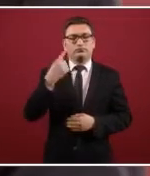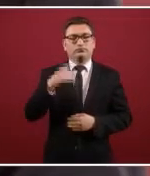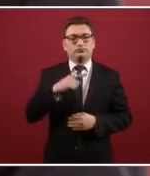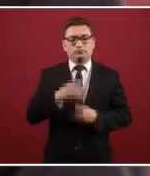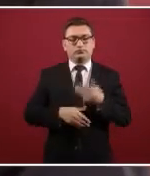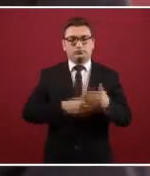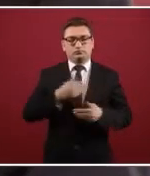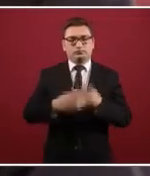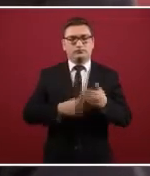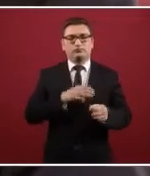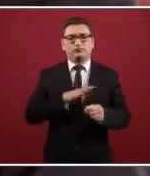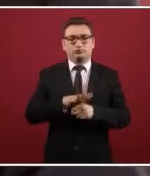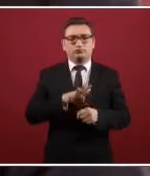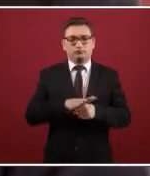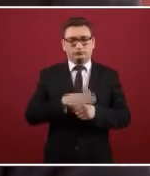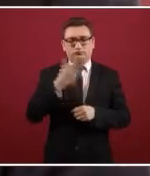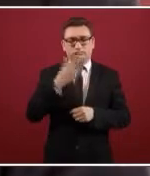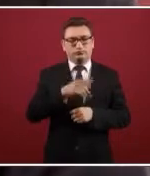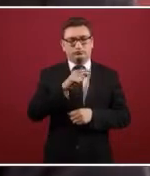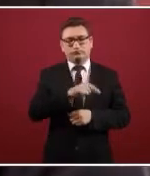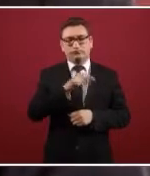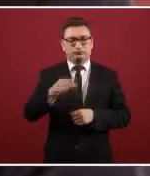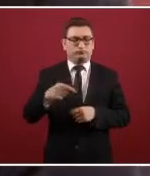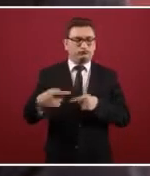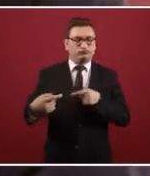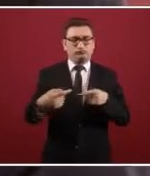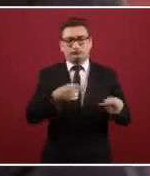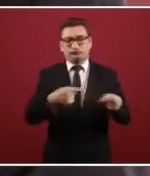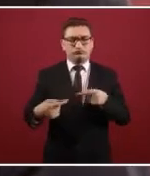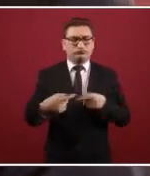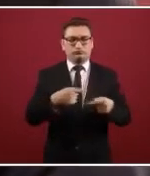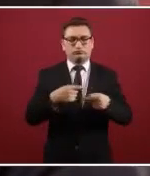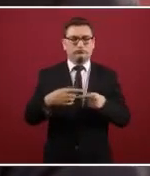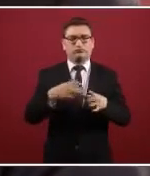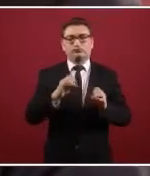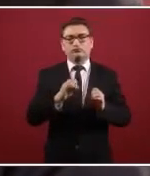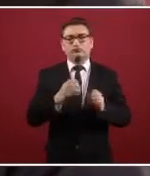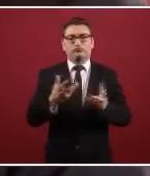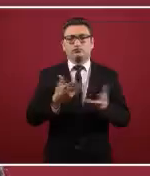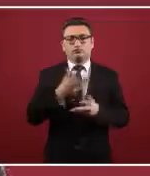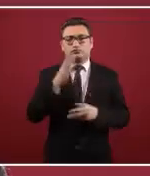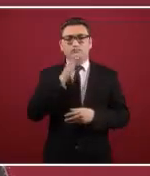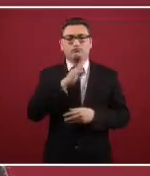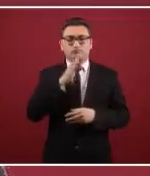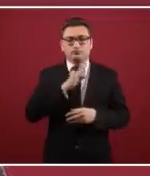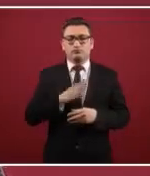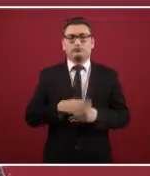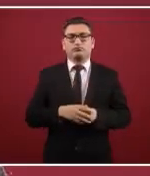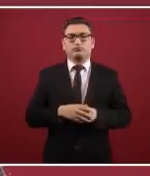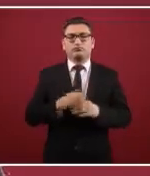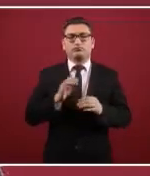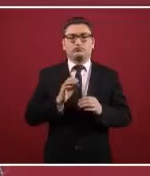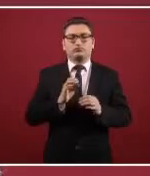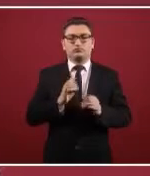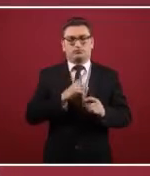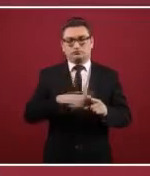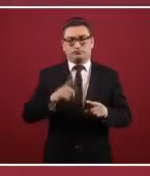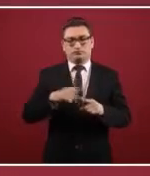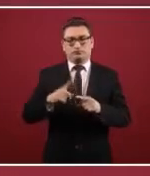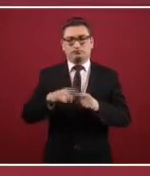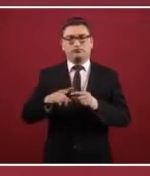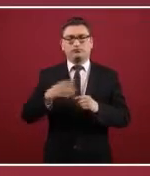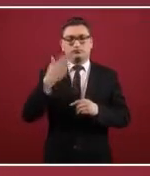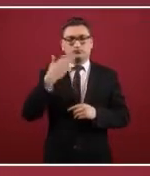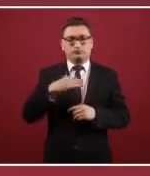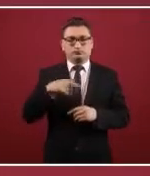resolver las diferencias o las malas conductas que se puedan dar al